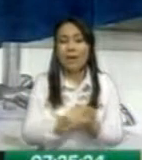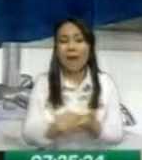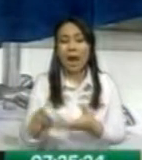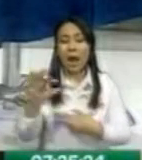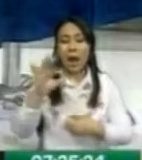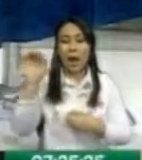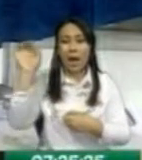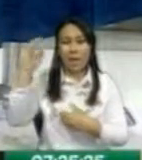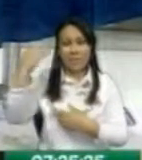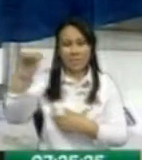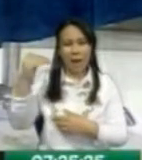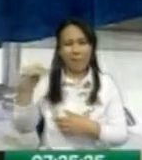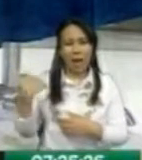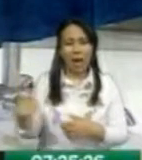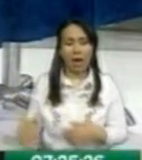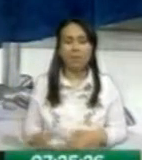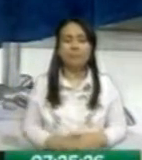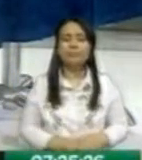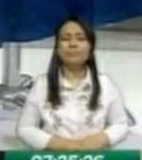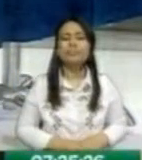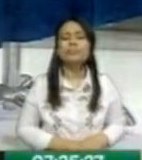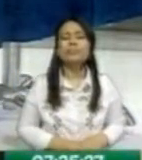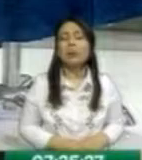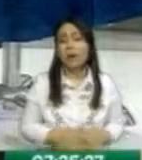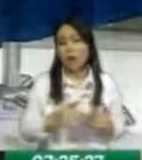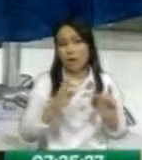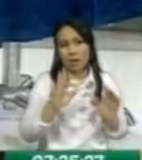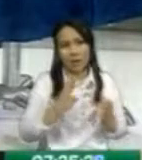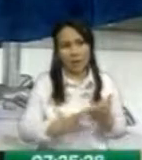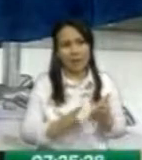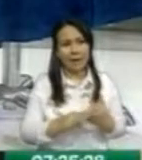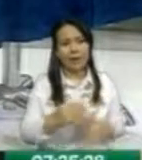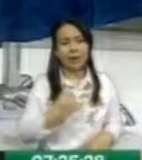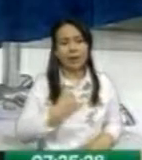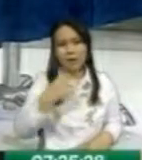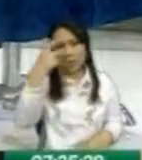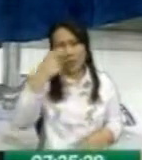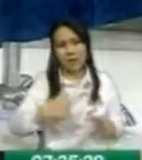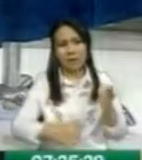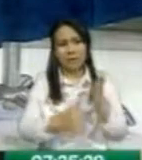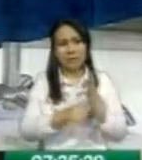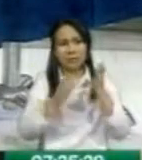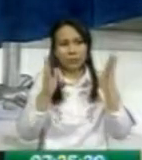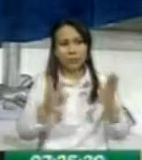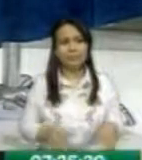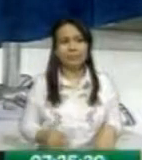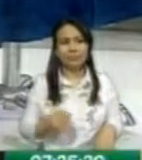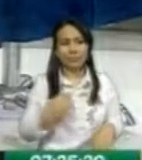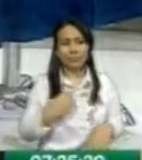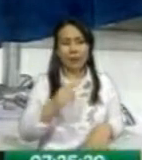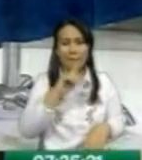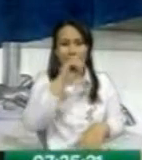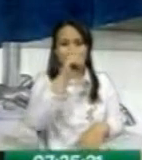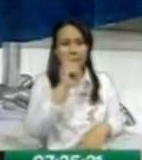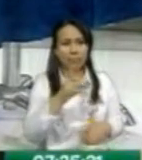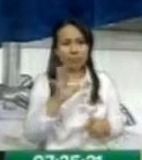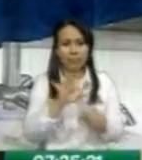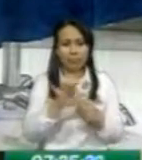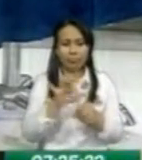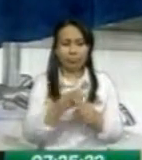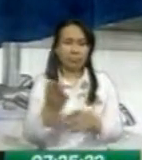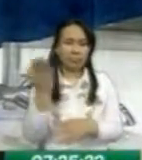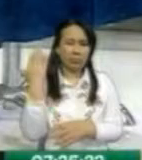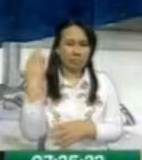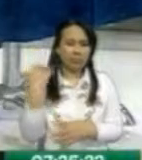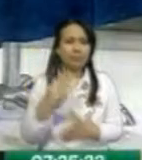tabla? Si usted hiciera hoy, creo yo, y perdóneme, estoy hablando como una ciudadana más, ni siquiera como periodista, y hace una consulta popular,